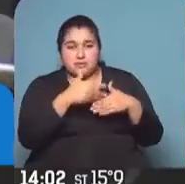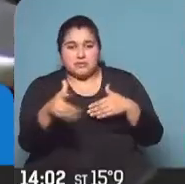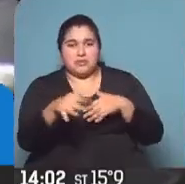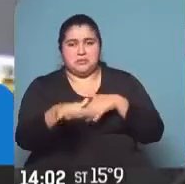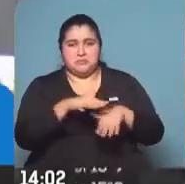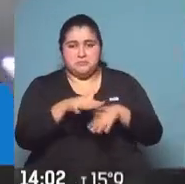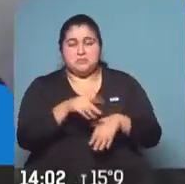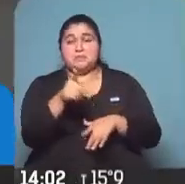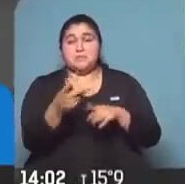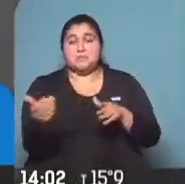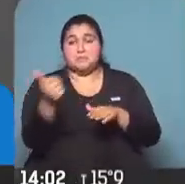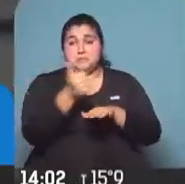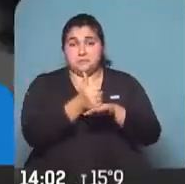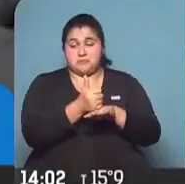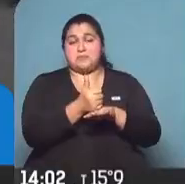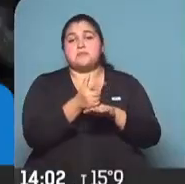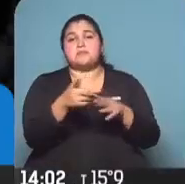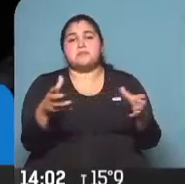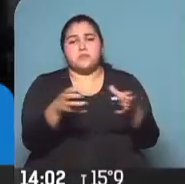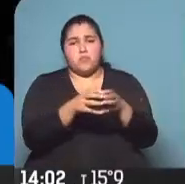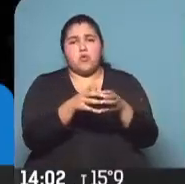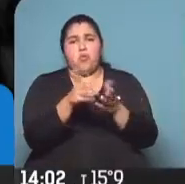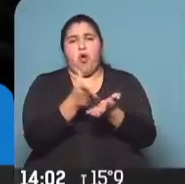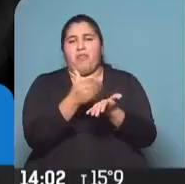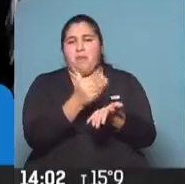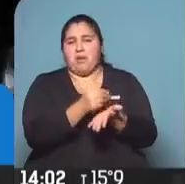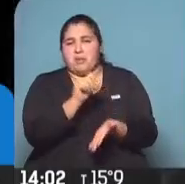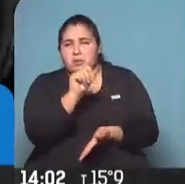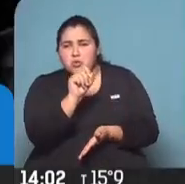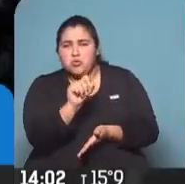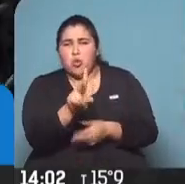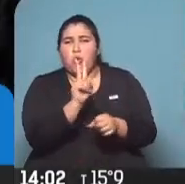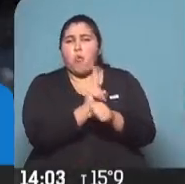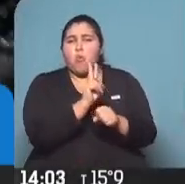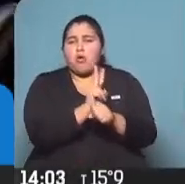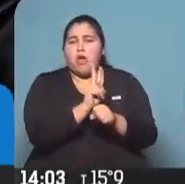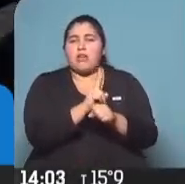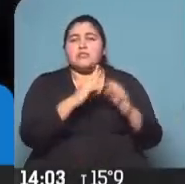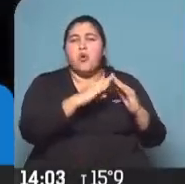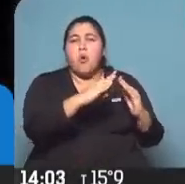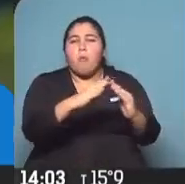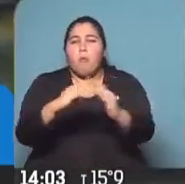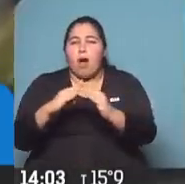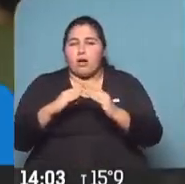así su caso el departamento prevención barrial